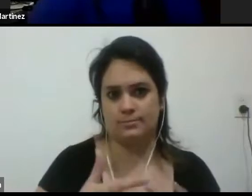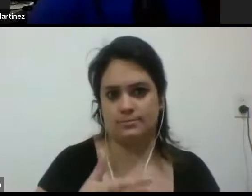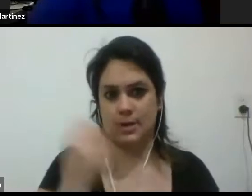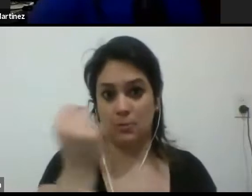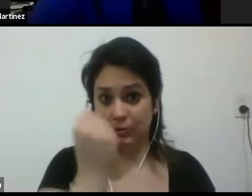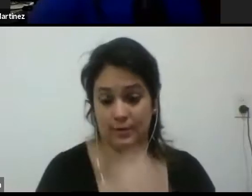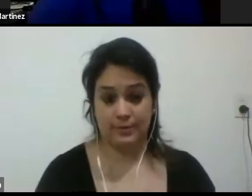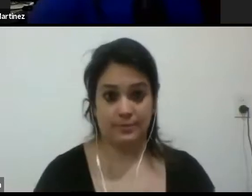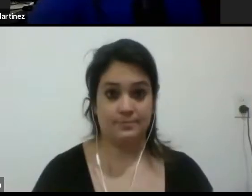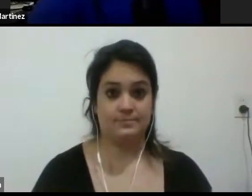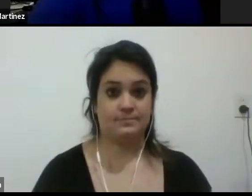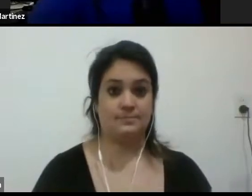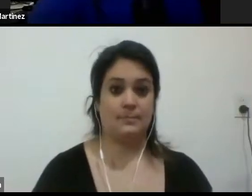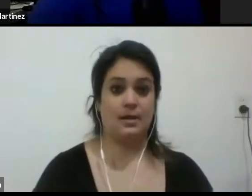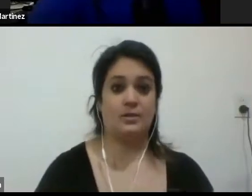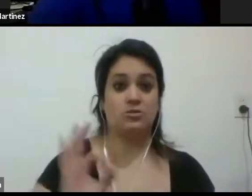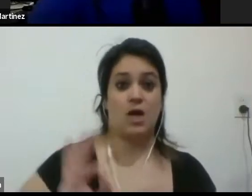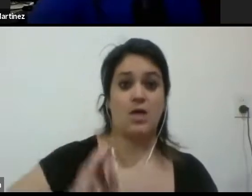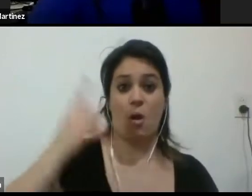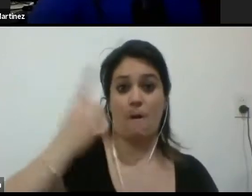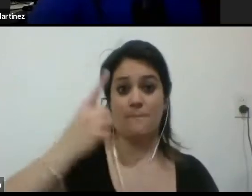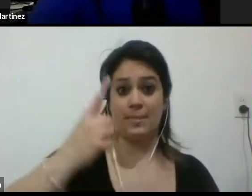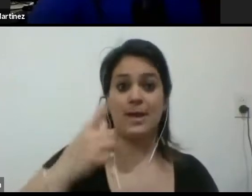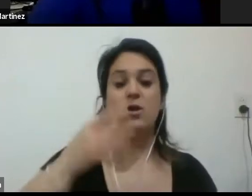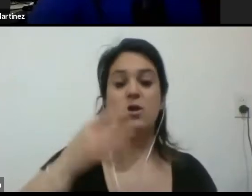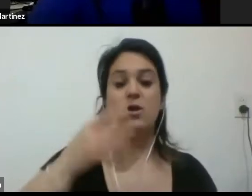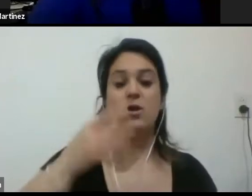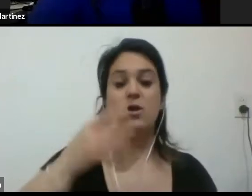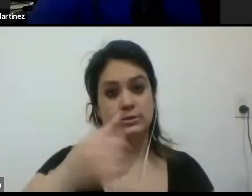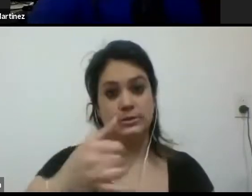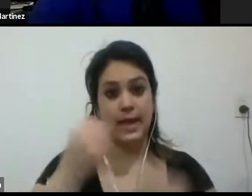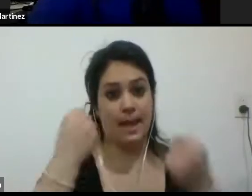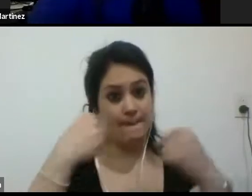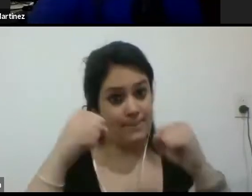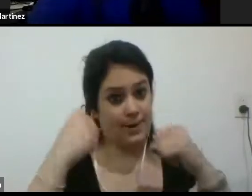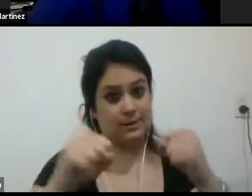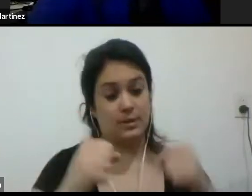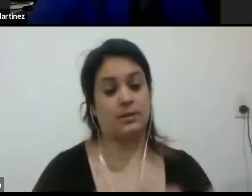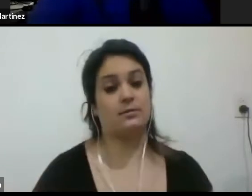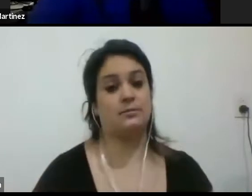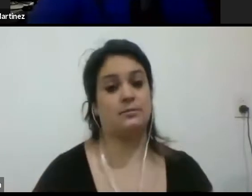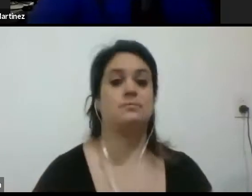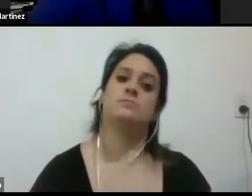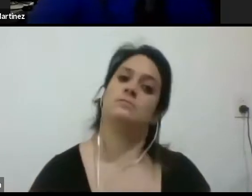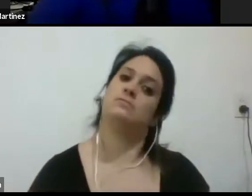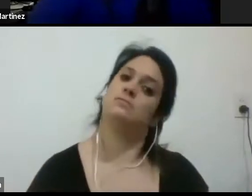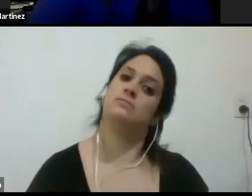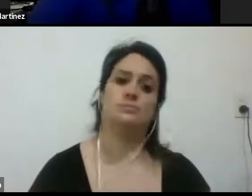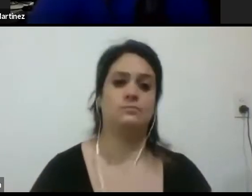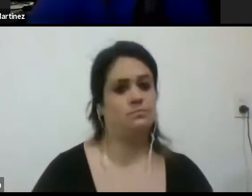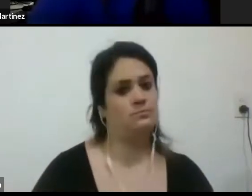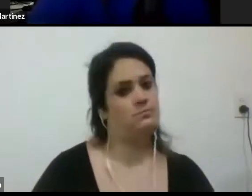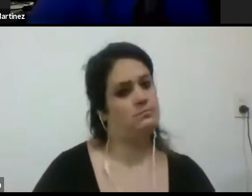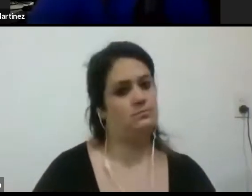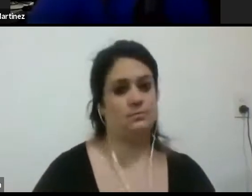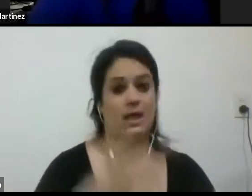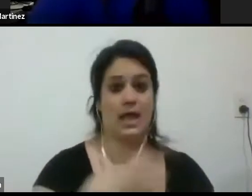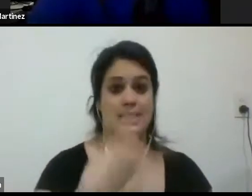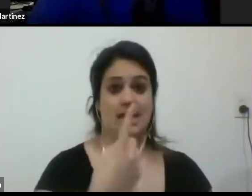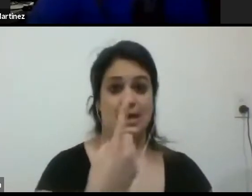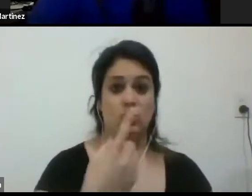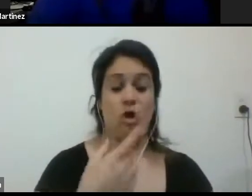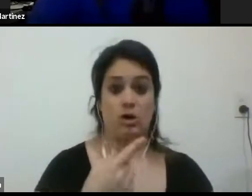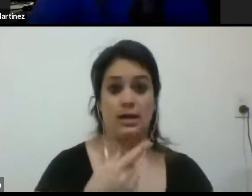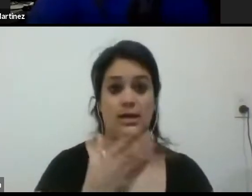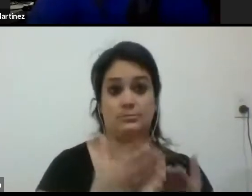vuelvo a repetir desde el primer año se exige de las prácticas profesionales la tomamos los directores de carrera mediante